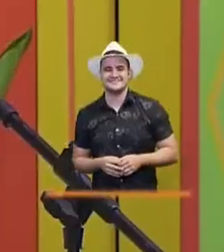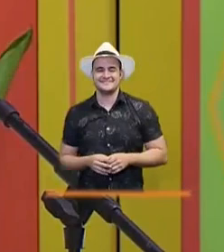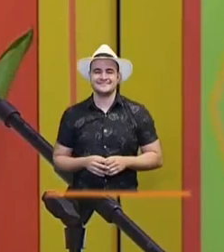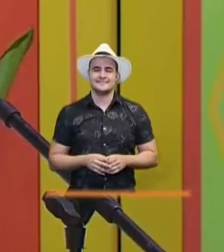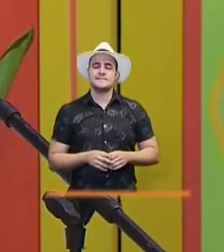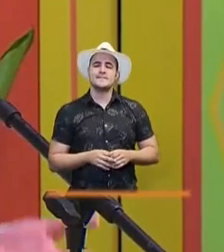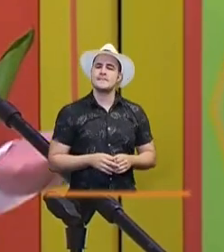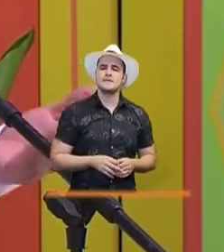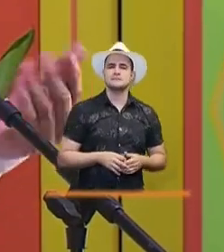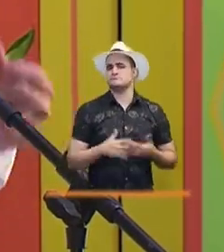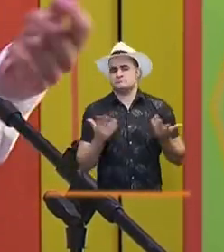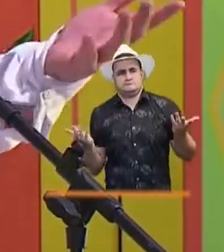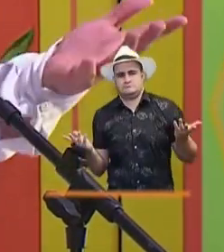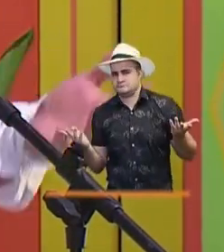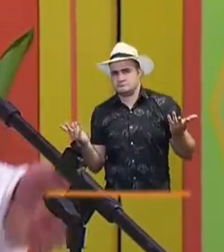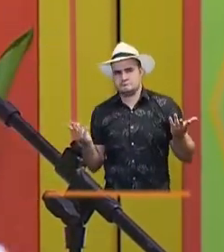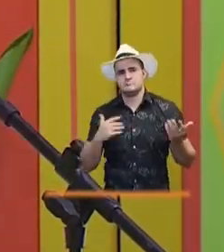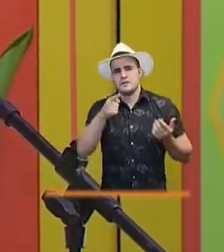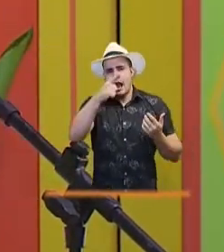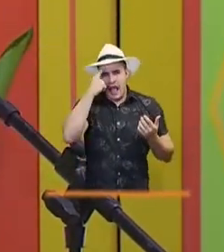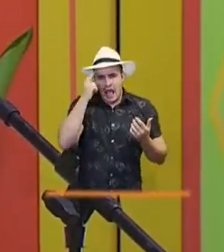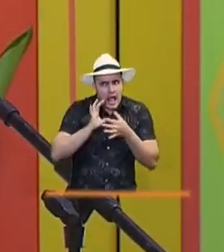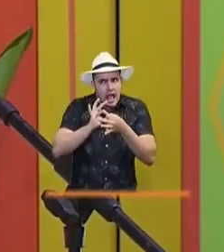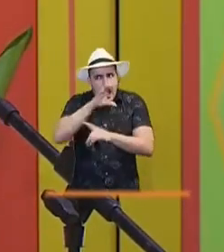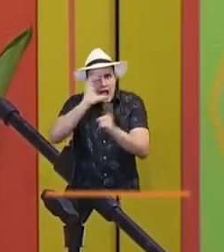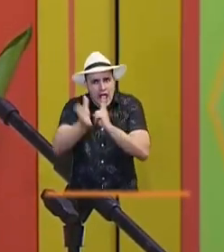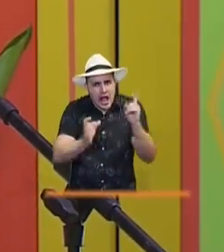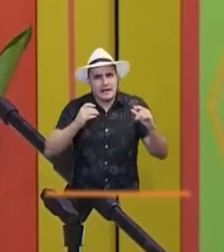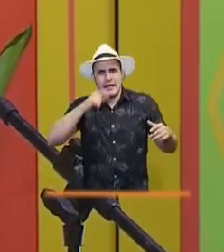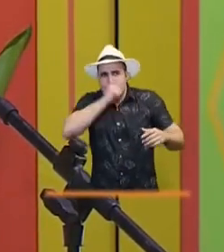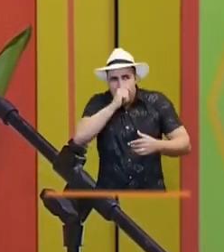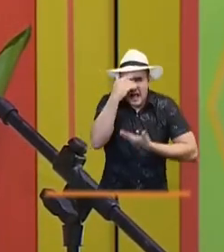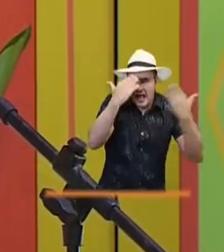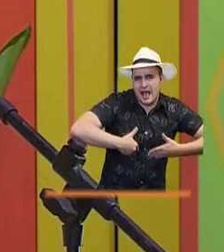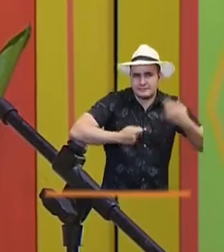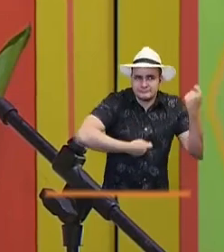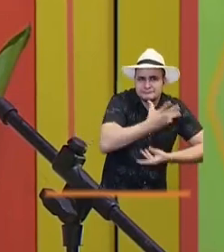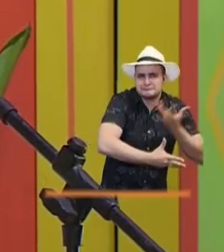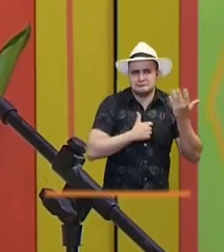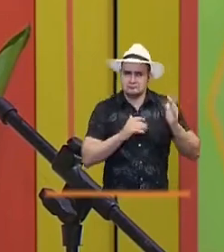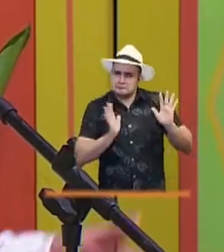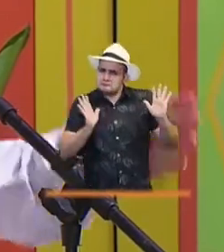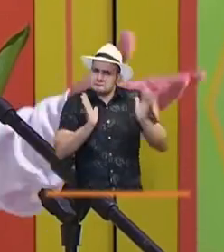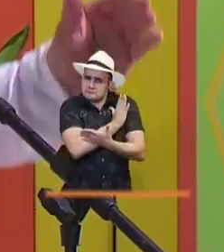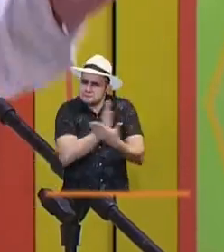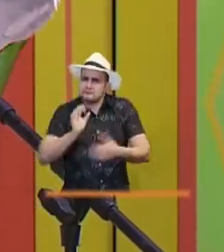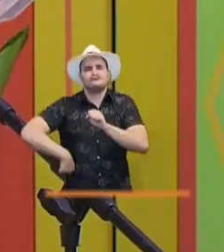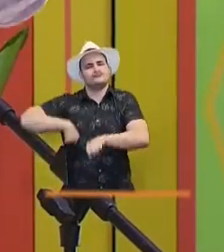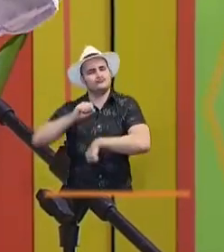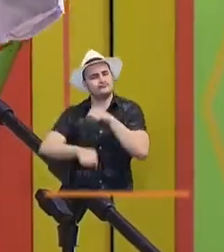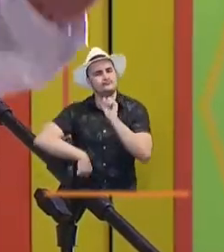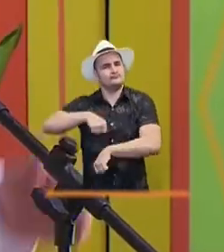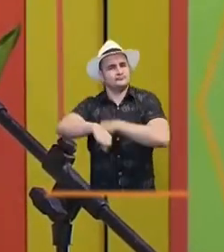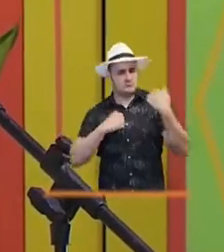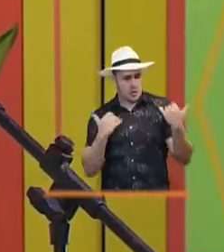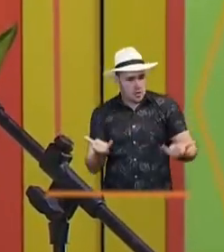No tiene que ser de narco, trovando de tú a tú, puede ser